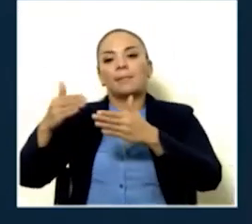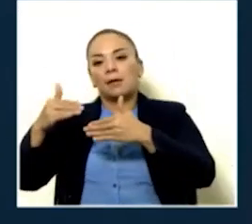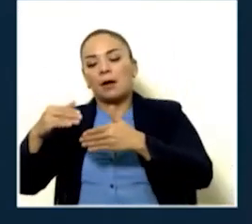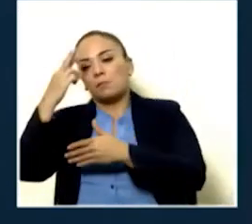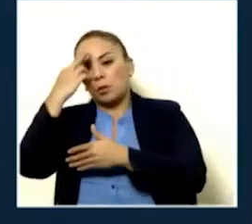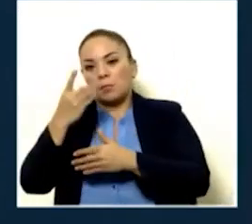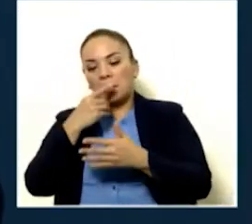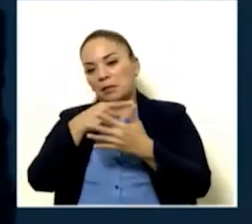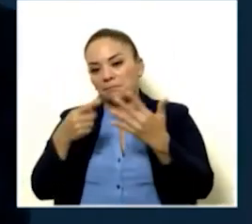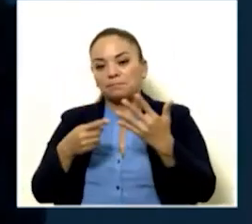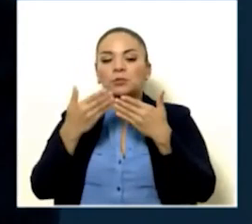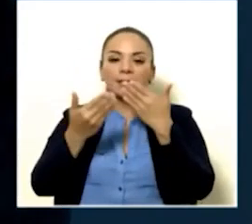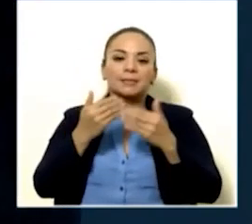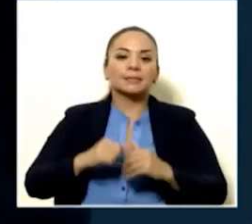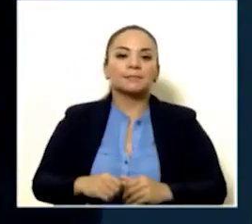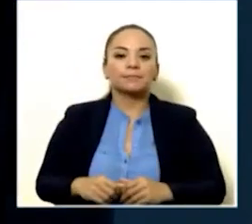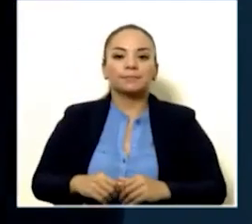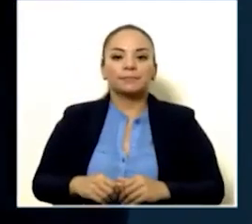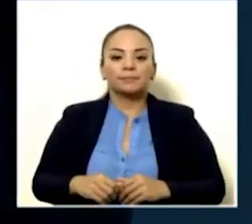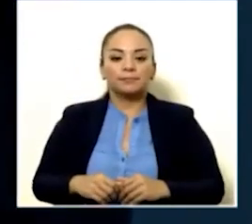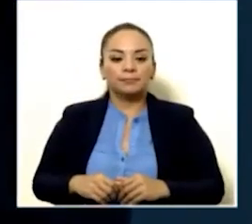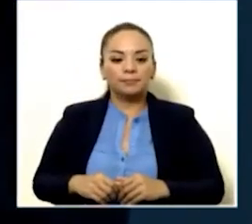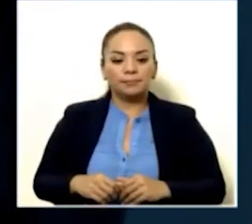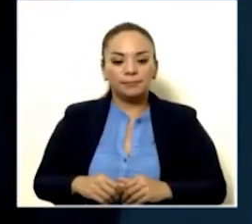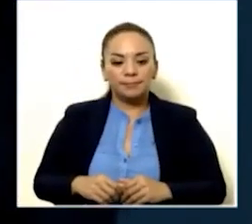República Dominicana. Muchas gracias. Seguimos con...